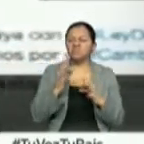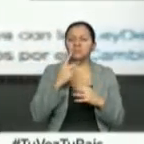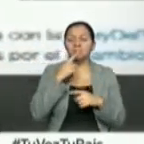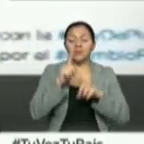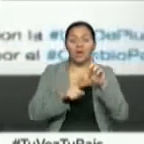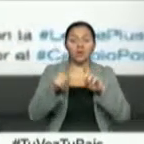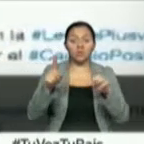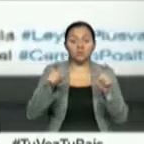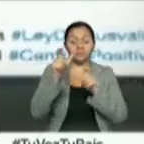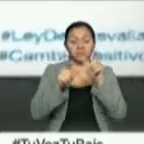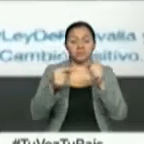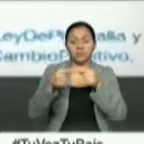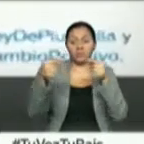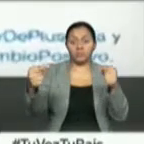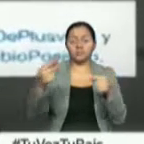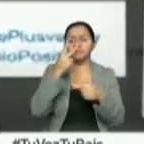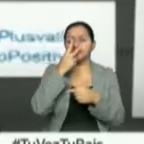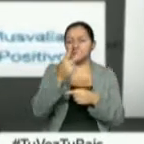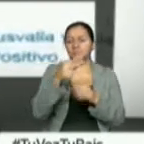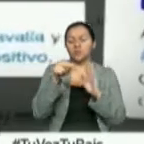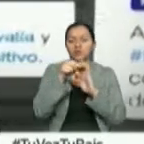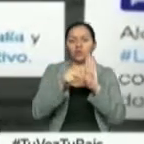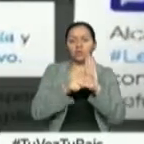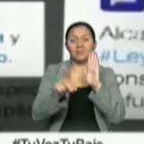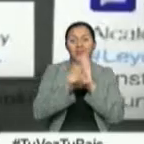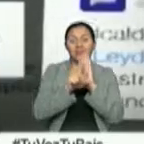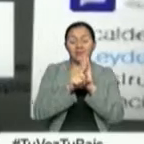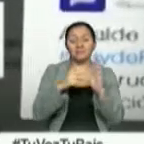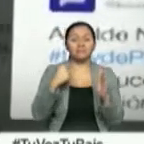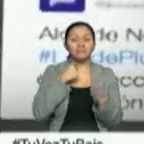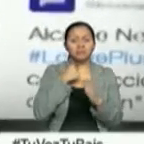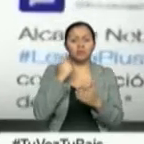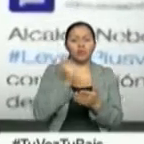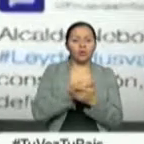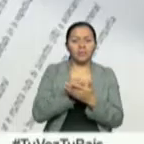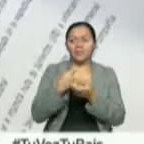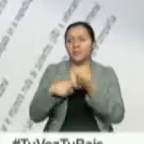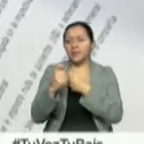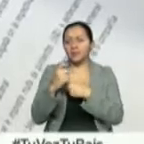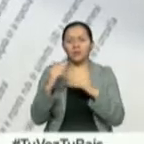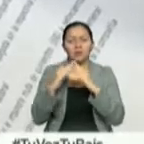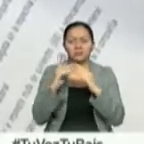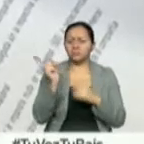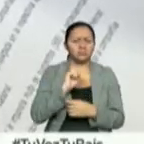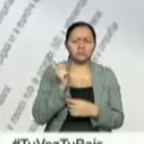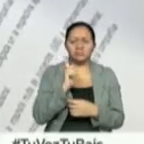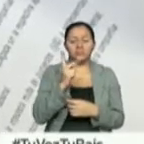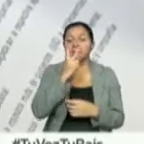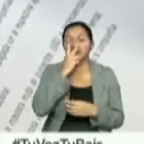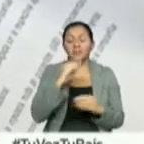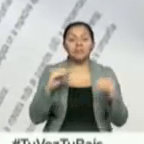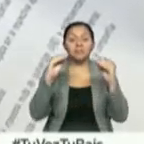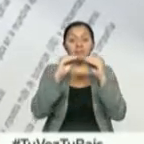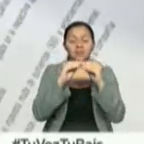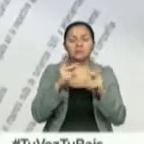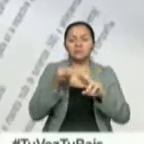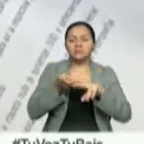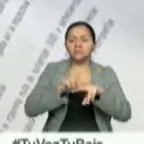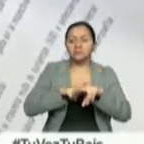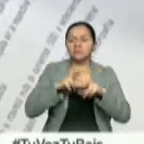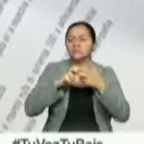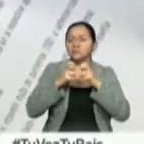ciertos sectores de la oposición la normativa no perjudica la compraventa de un inmueble lo que busca es frenar a quienes